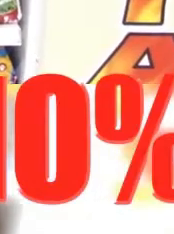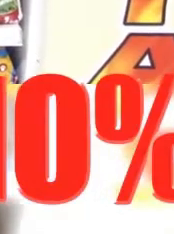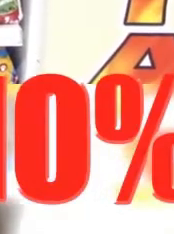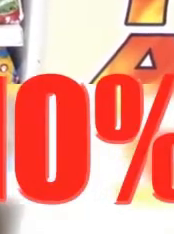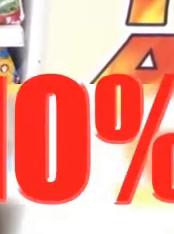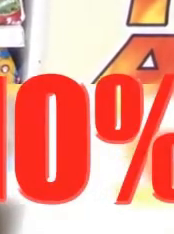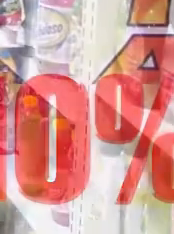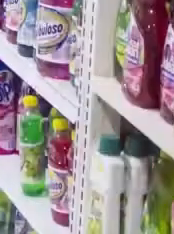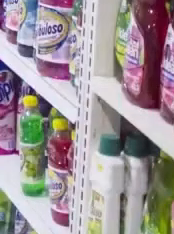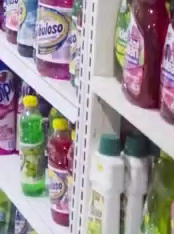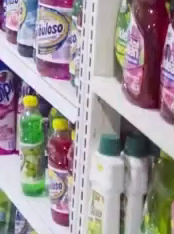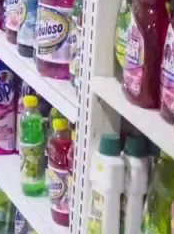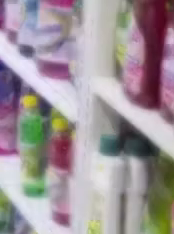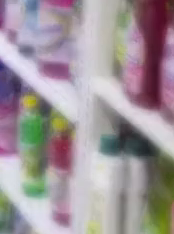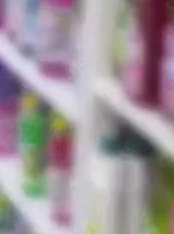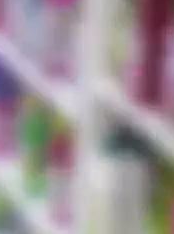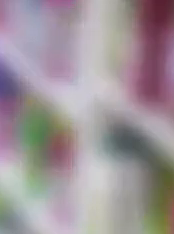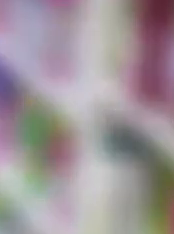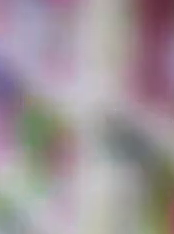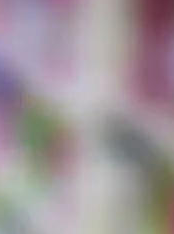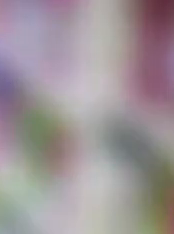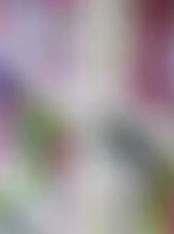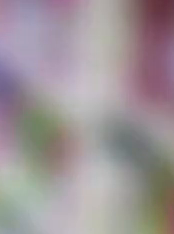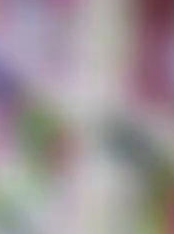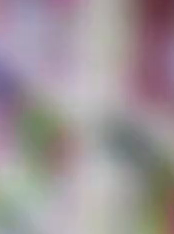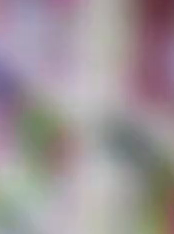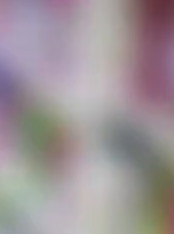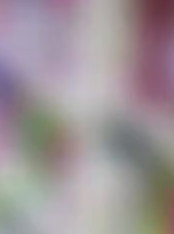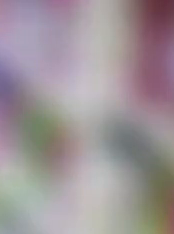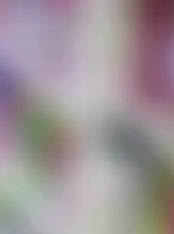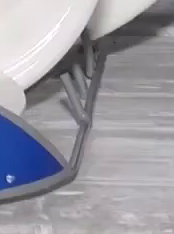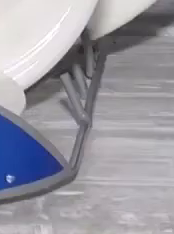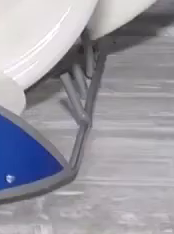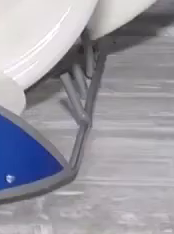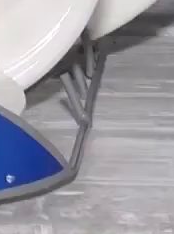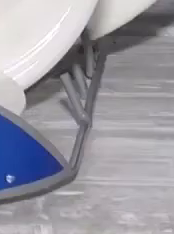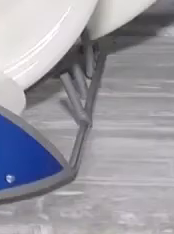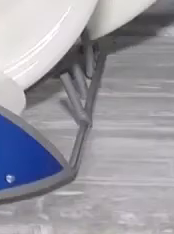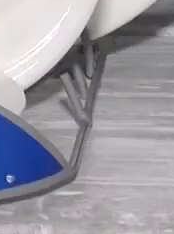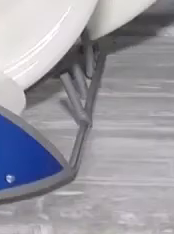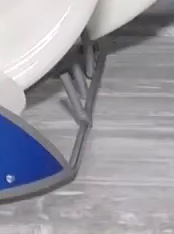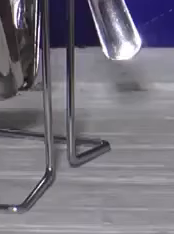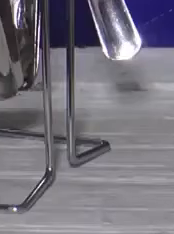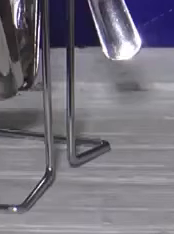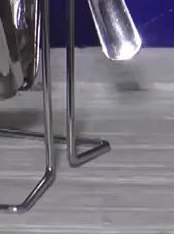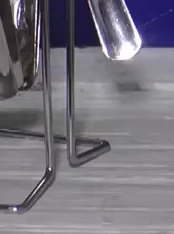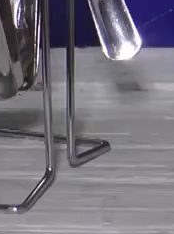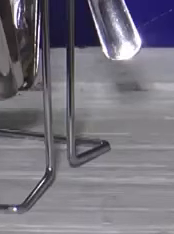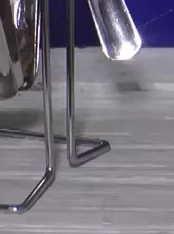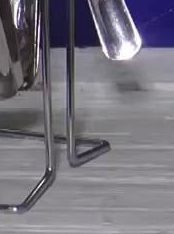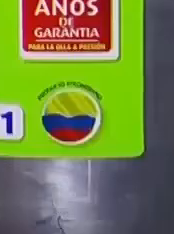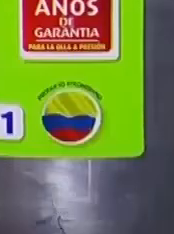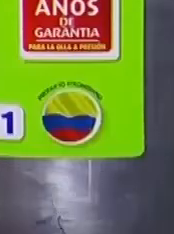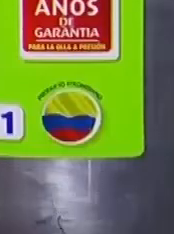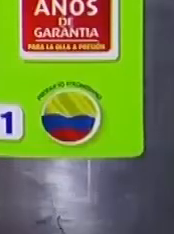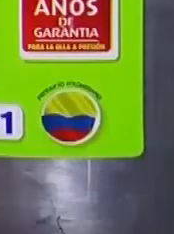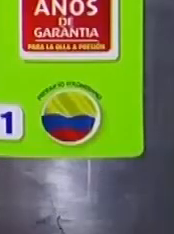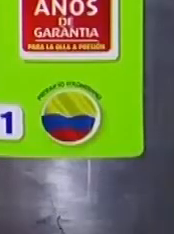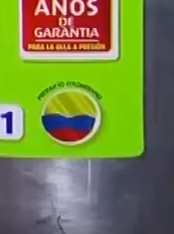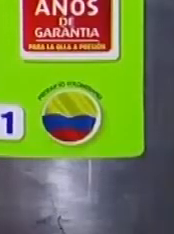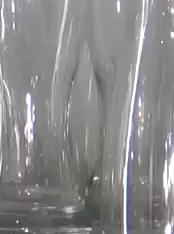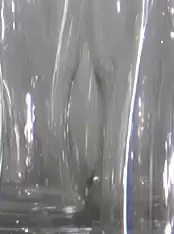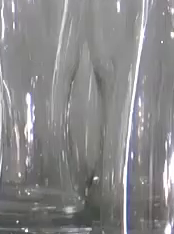de mascotas. Y los fines de semana, precios más bajos para su mercado. Los utensilios para la cocina y el hogar los puedes encontrar